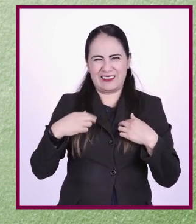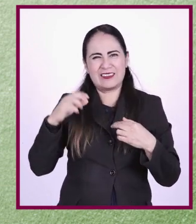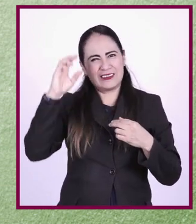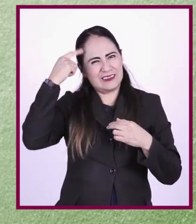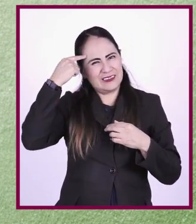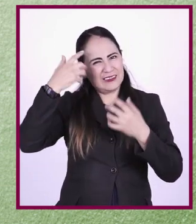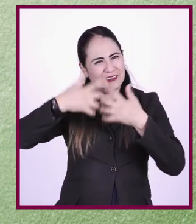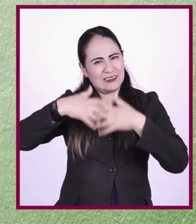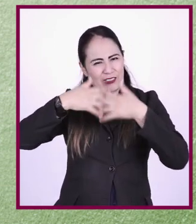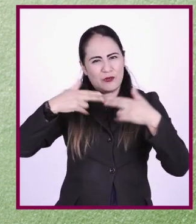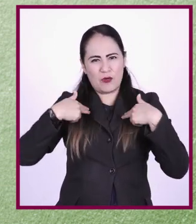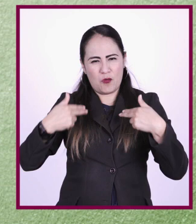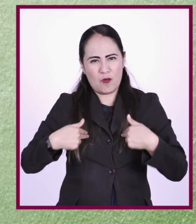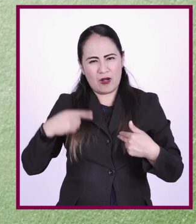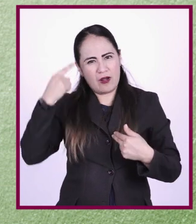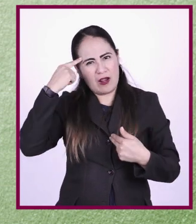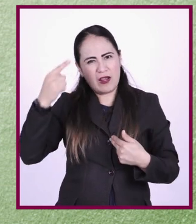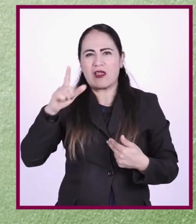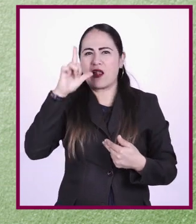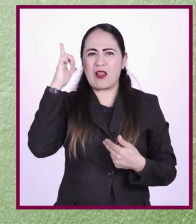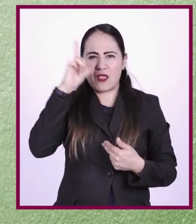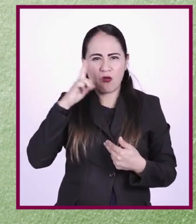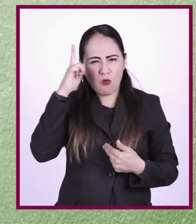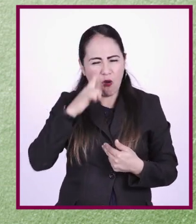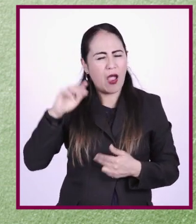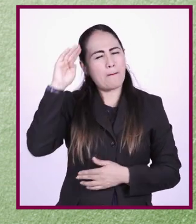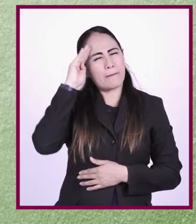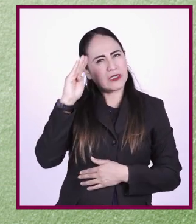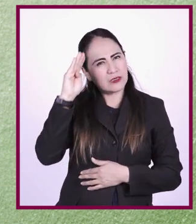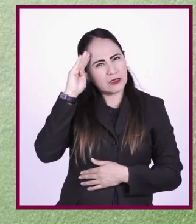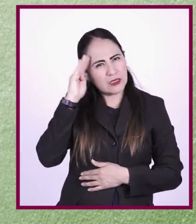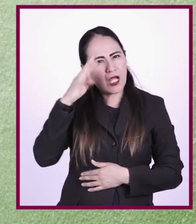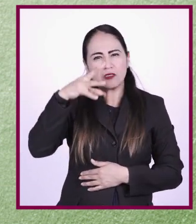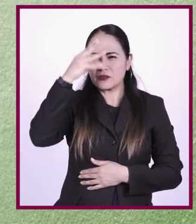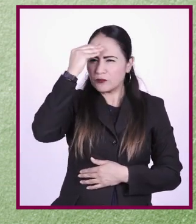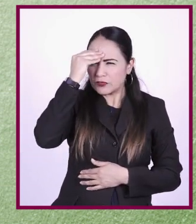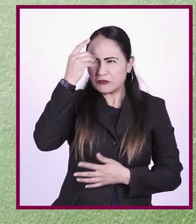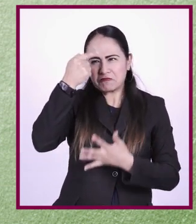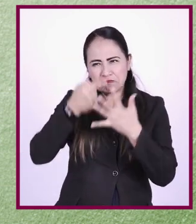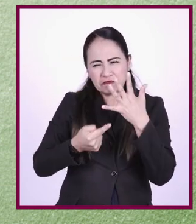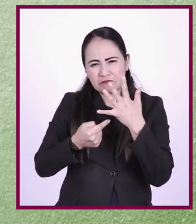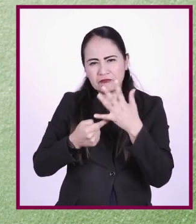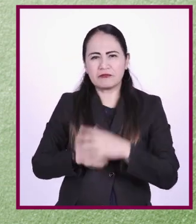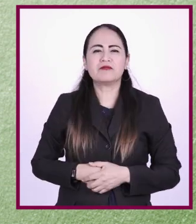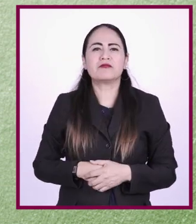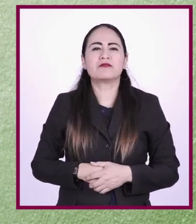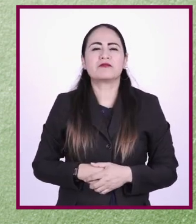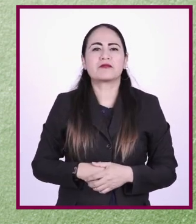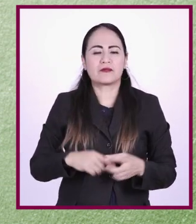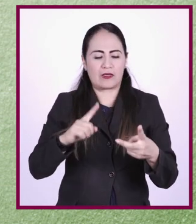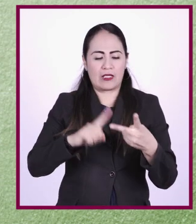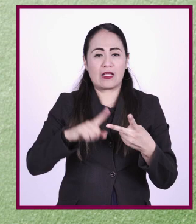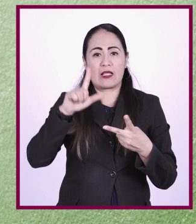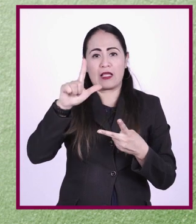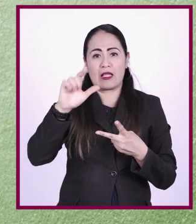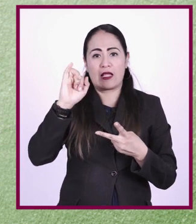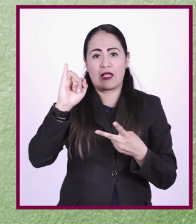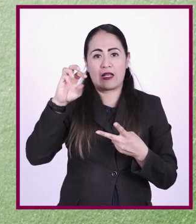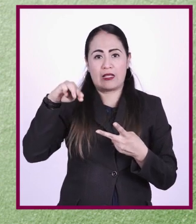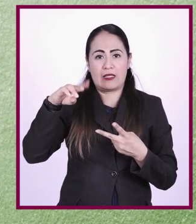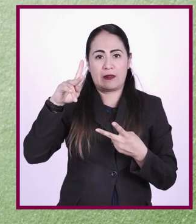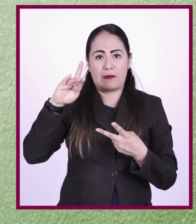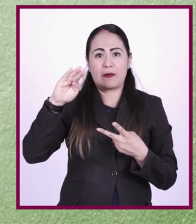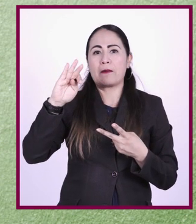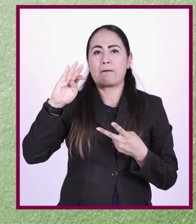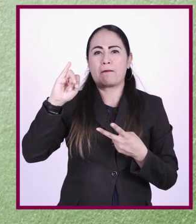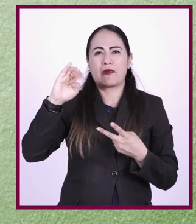procesos racionales abstractos, el lenguaje, la reflexión, el aprendizaje. En el cerebro límbico hay una